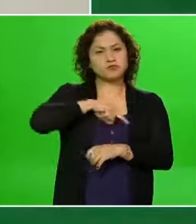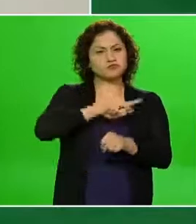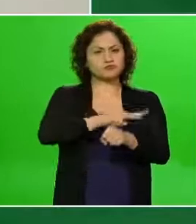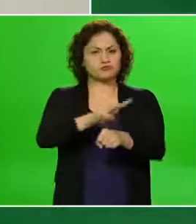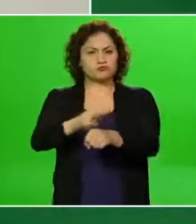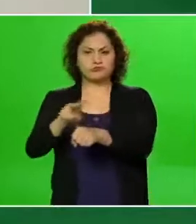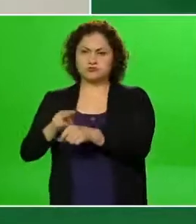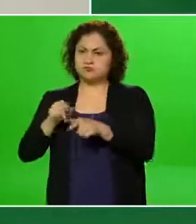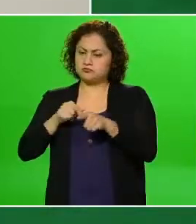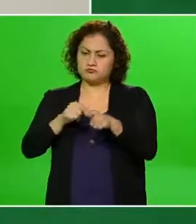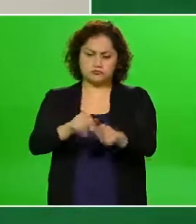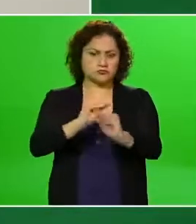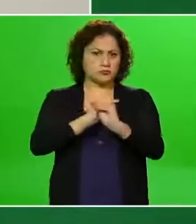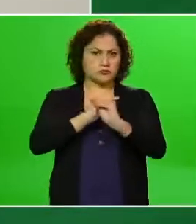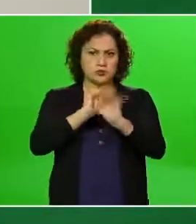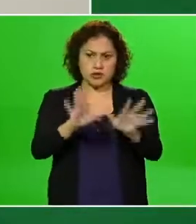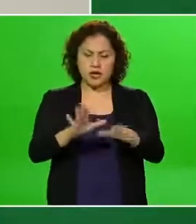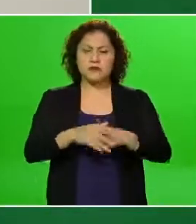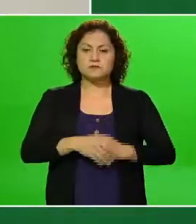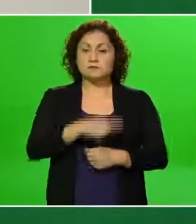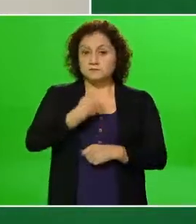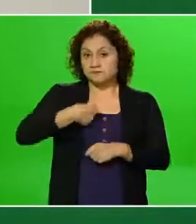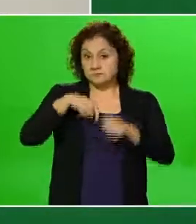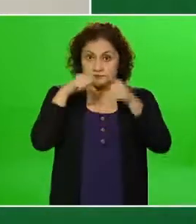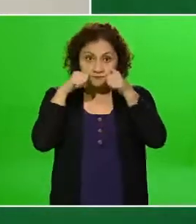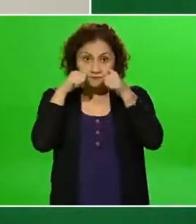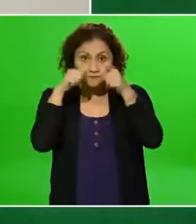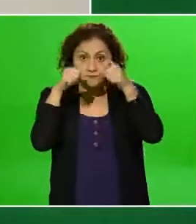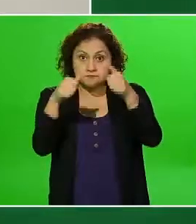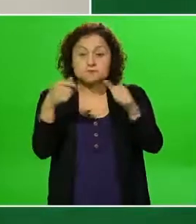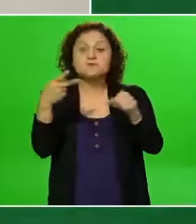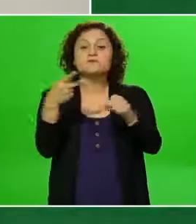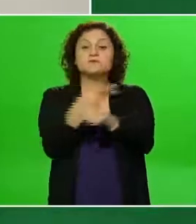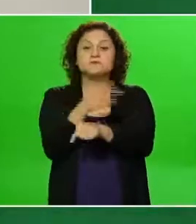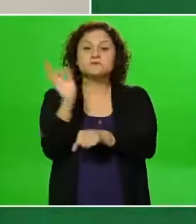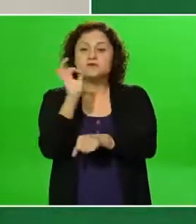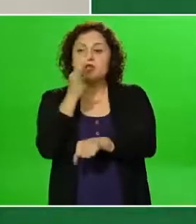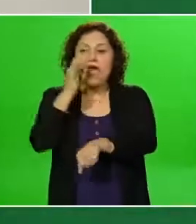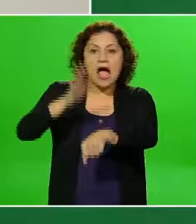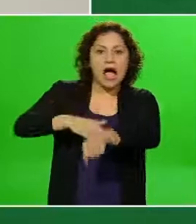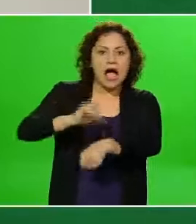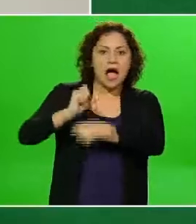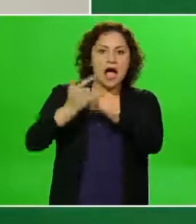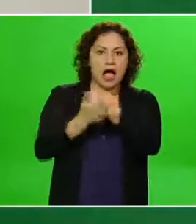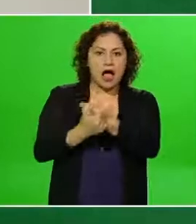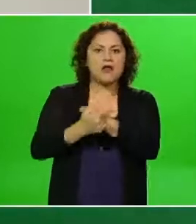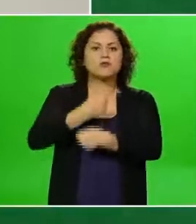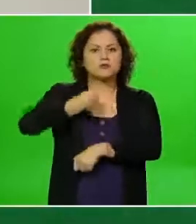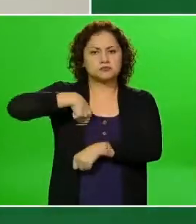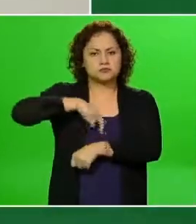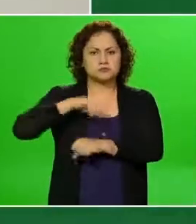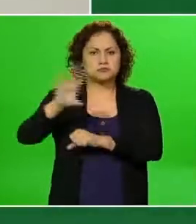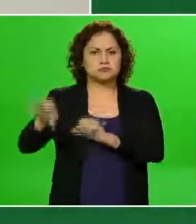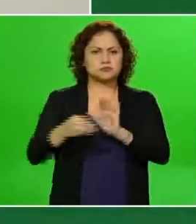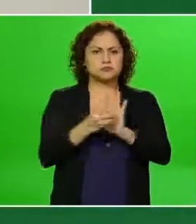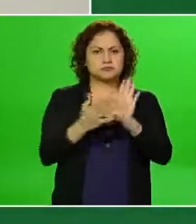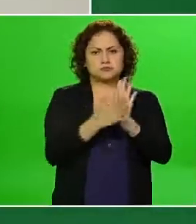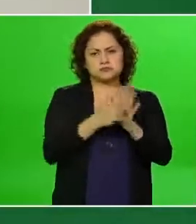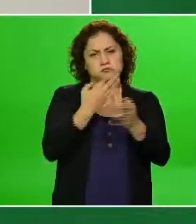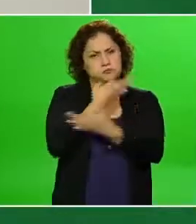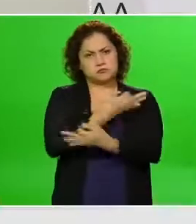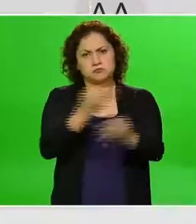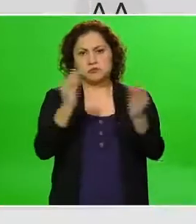obviamente, y estaremos muy atentos para emitir en su momento cualquier alertamiento que pudiera ser necesario. Y